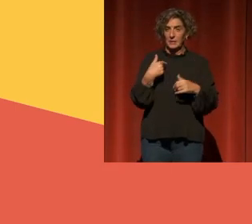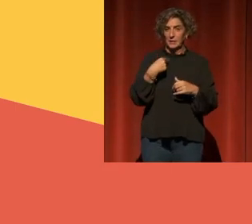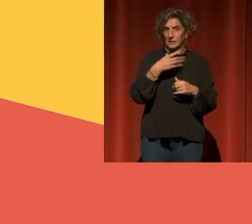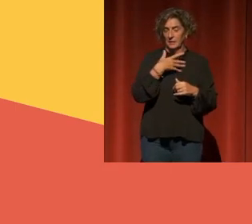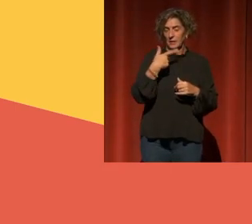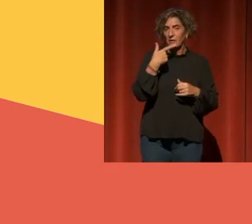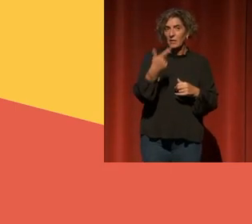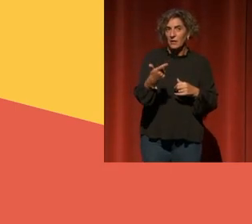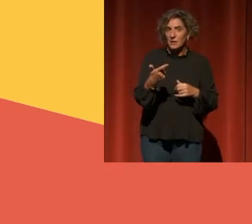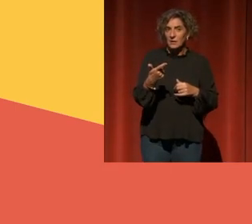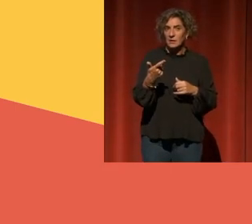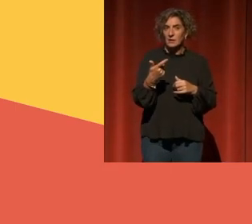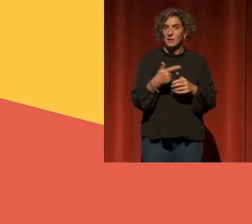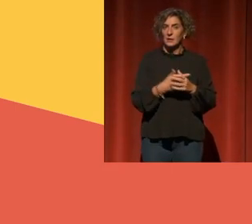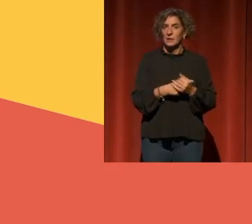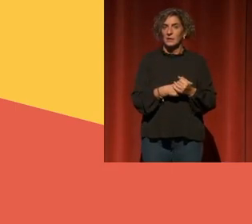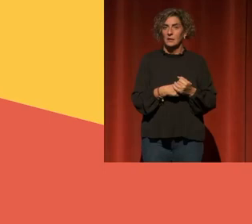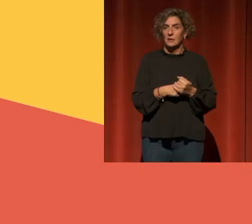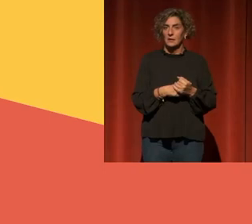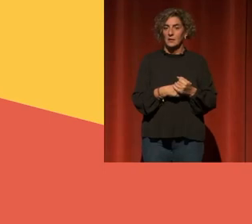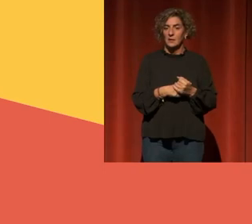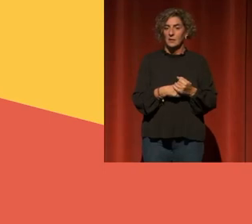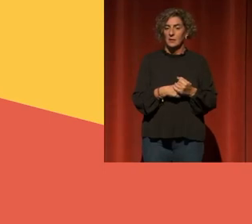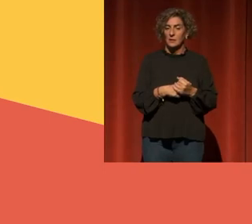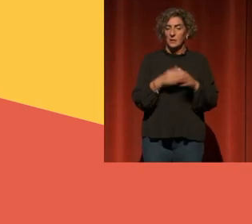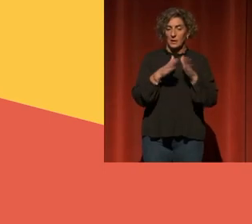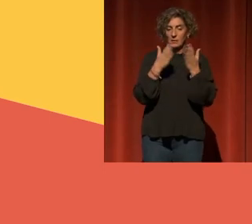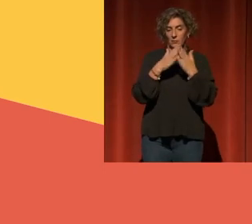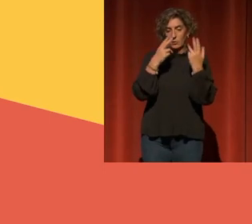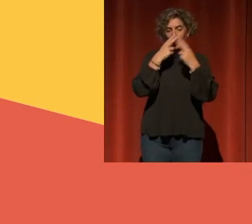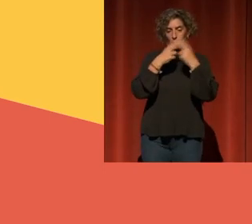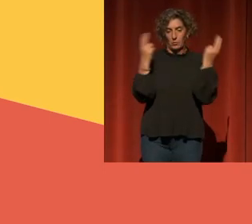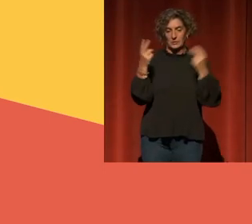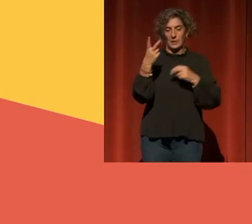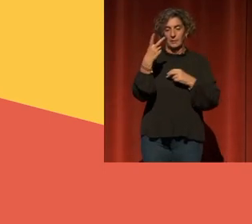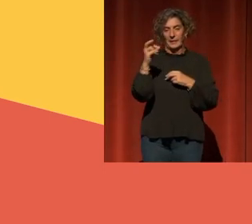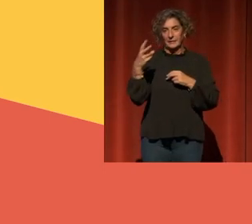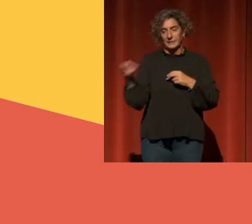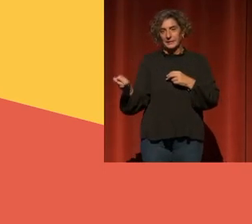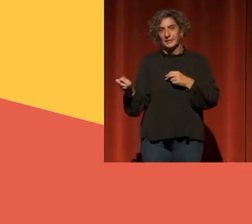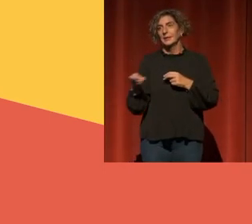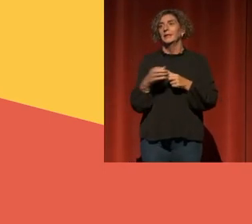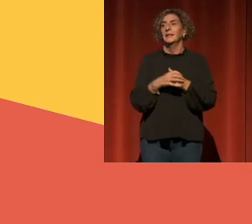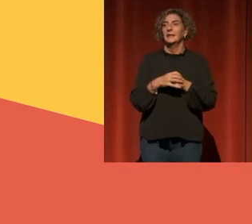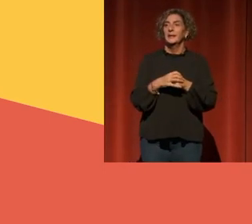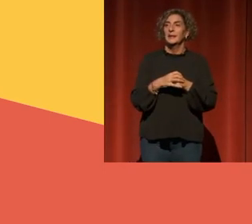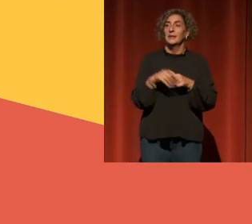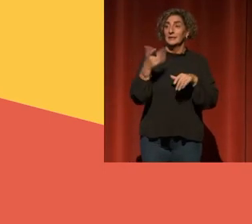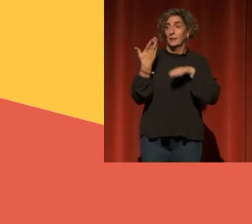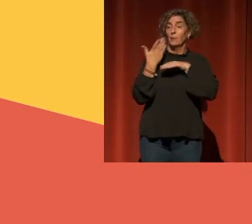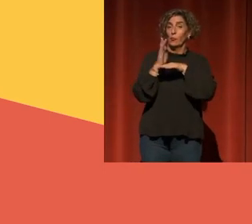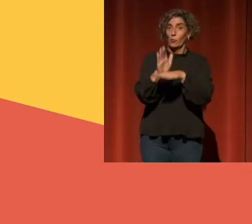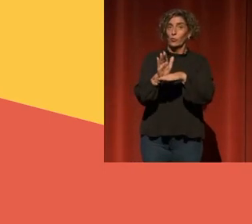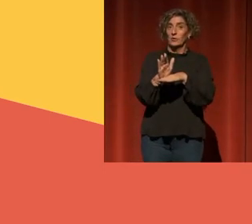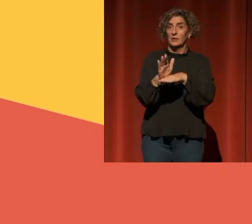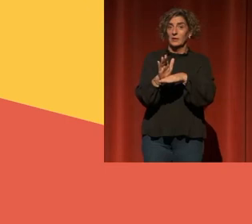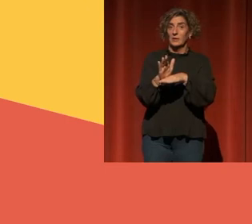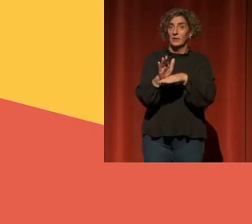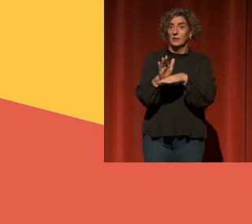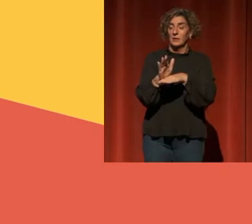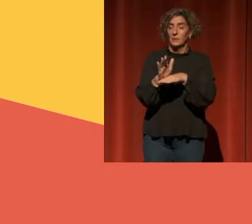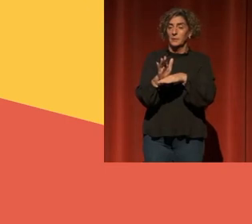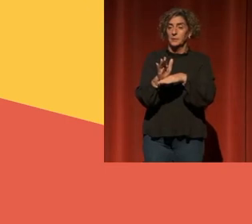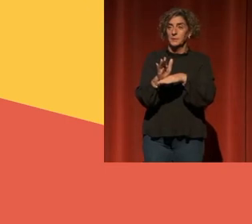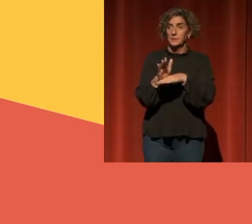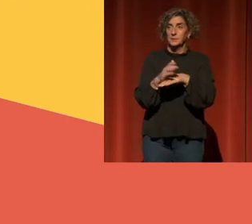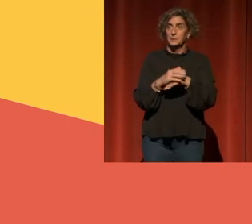que public libraries 2030 bueno yo Considero que se está proponiendo como un eje estratégico de calado